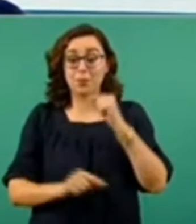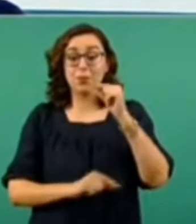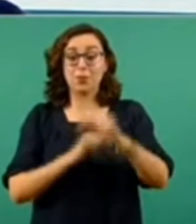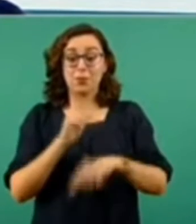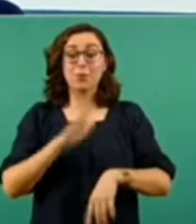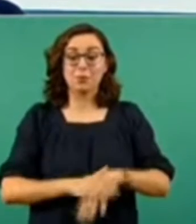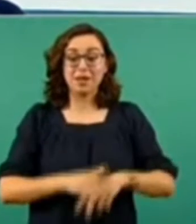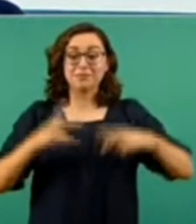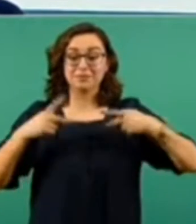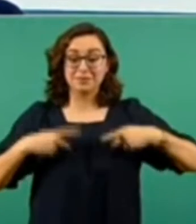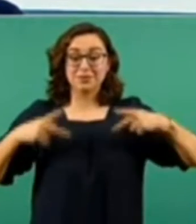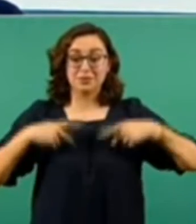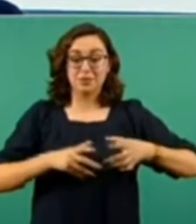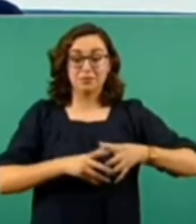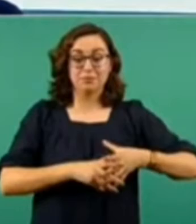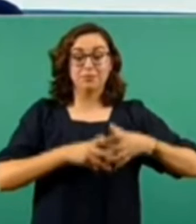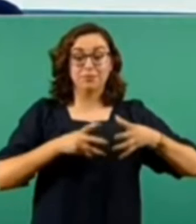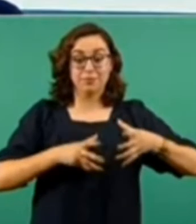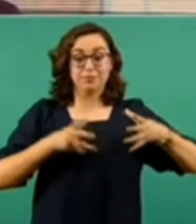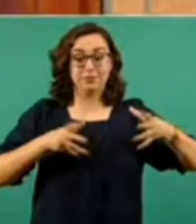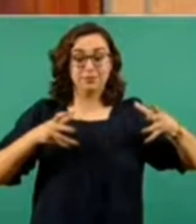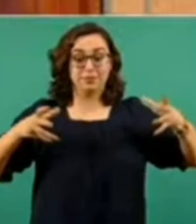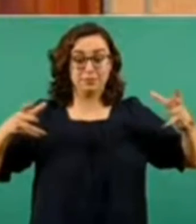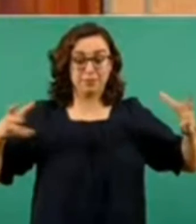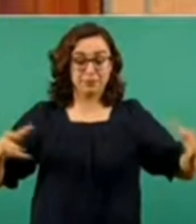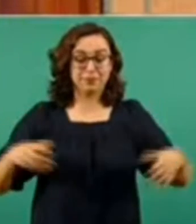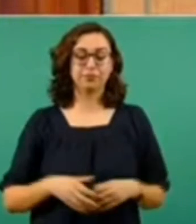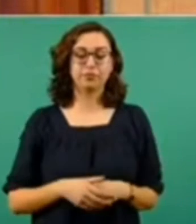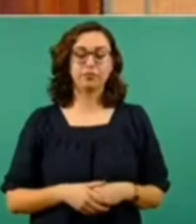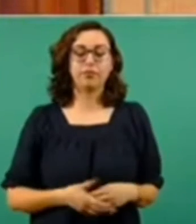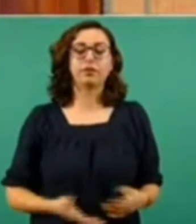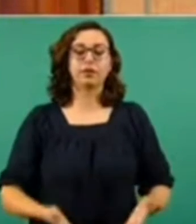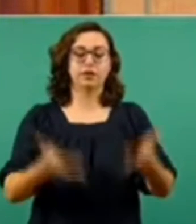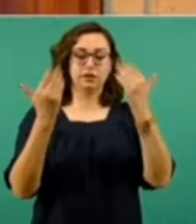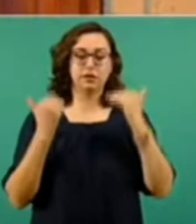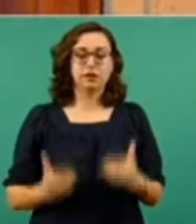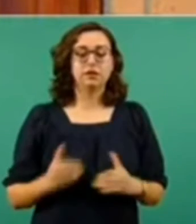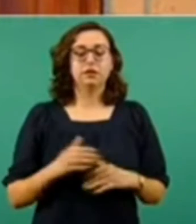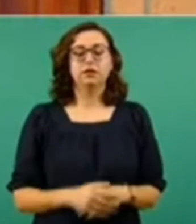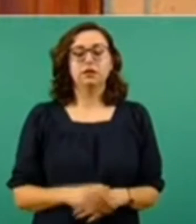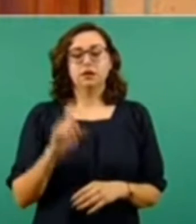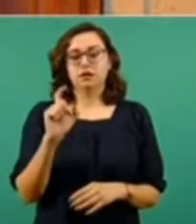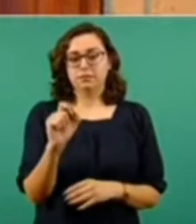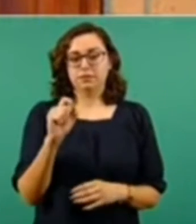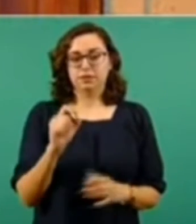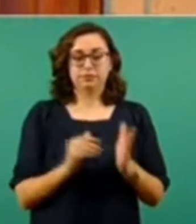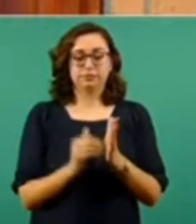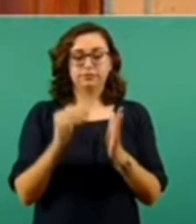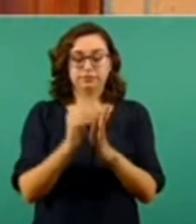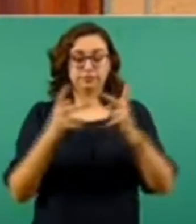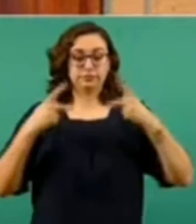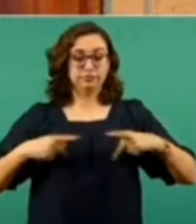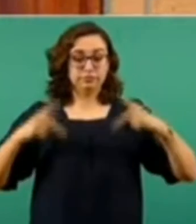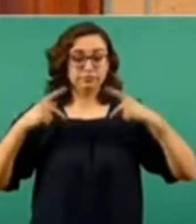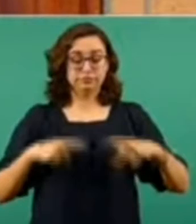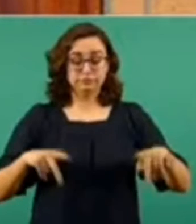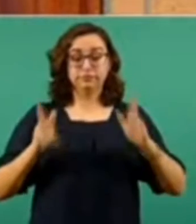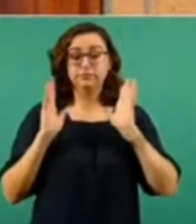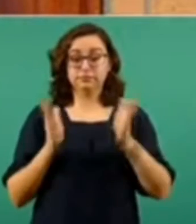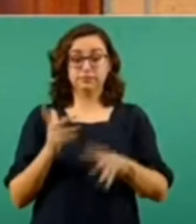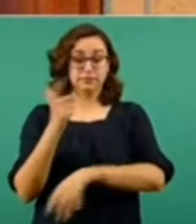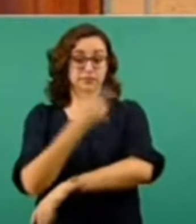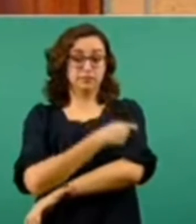de personas con esquemas completos. Ahora, 20 millones, este 22% de la población,